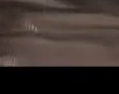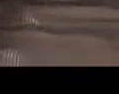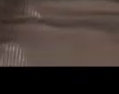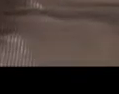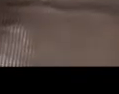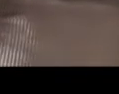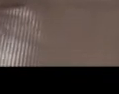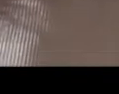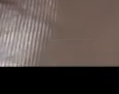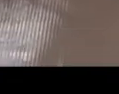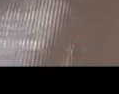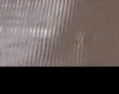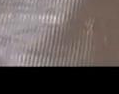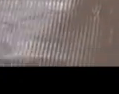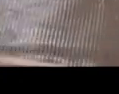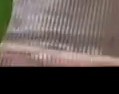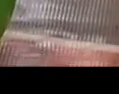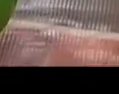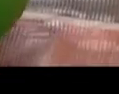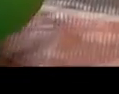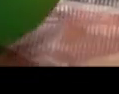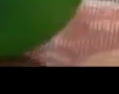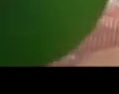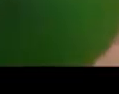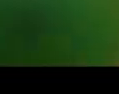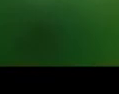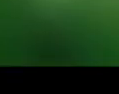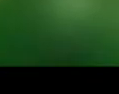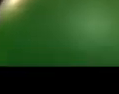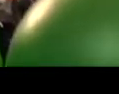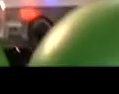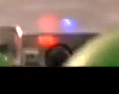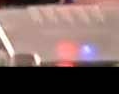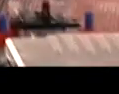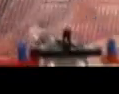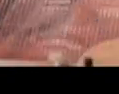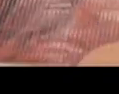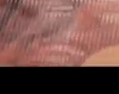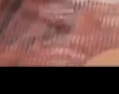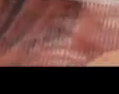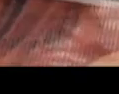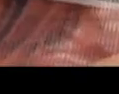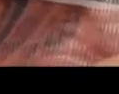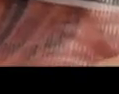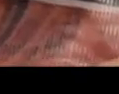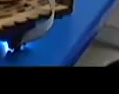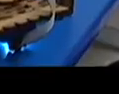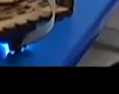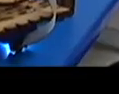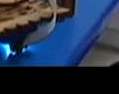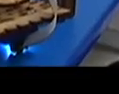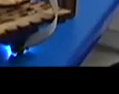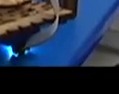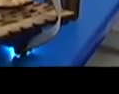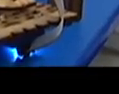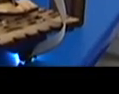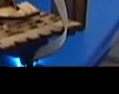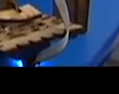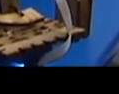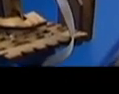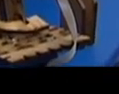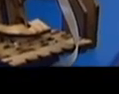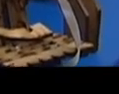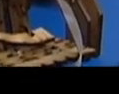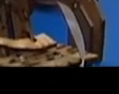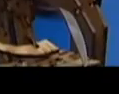sobre programación, ciencia, tecnología y se diviertan a través de su aplicación. Los conocimientos que adquieren en este curso les ayuda